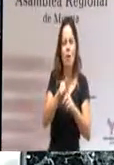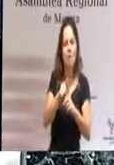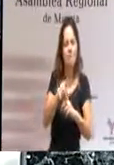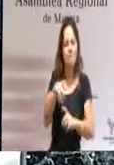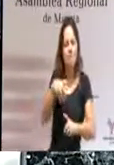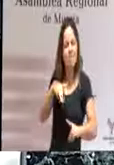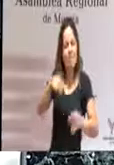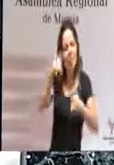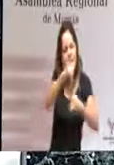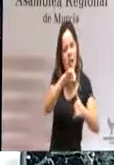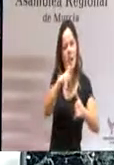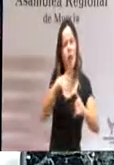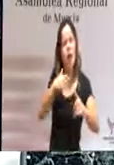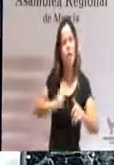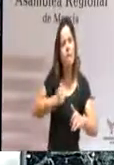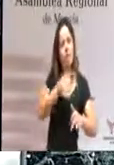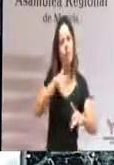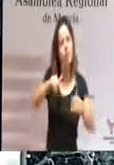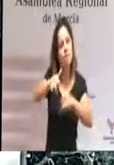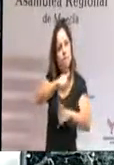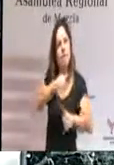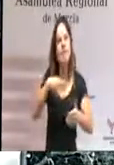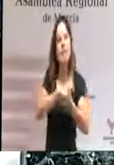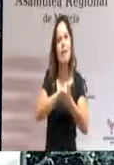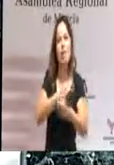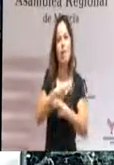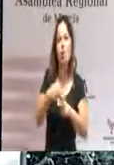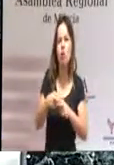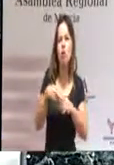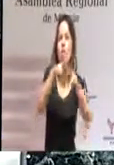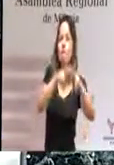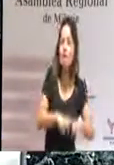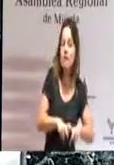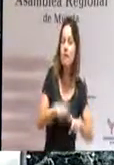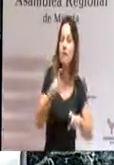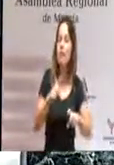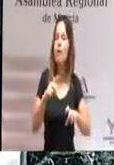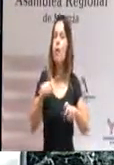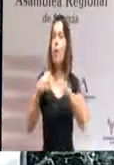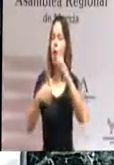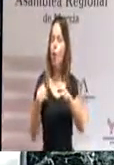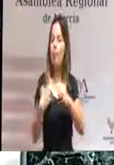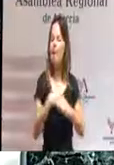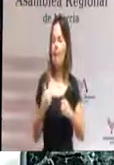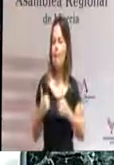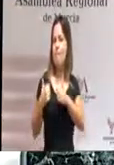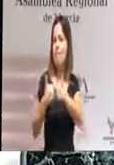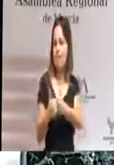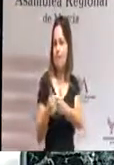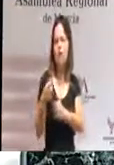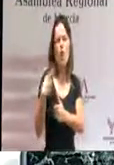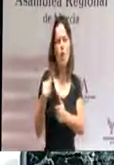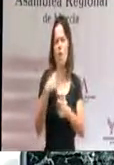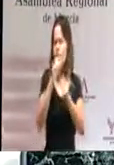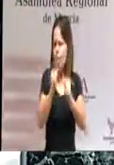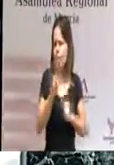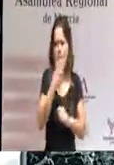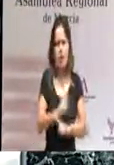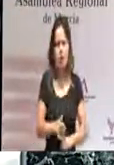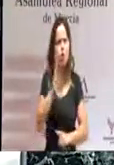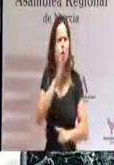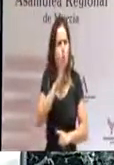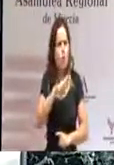para manejar y acompasar el ritmo político de la investigación al de los juzgados. Es una forma perversa, contaminada y